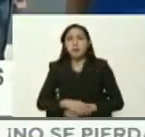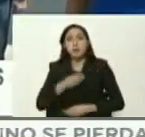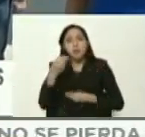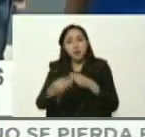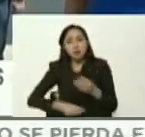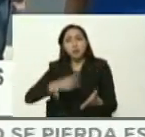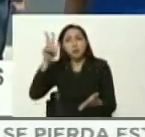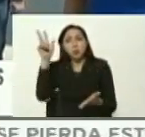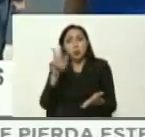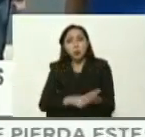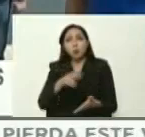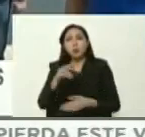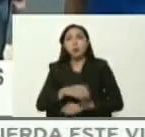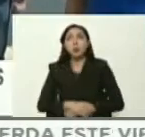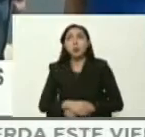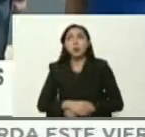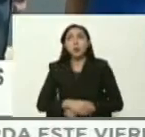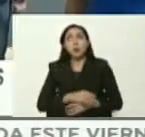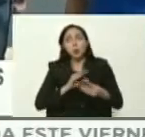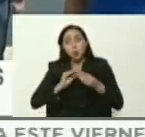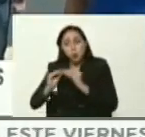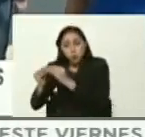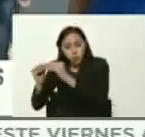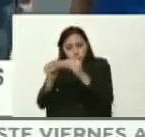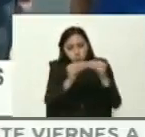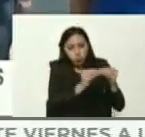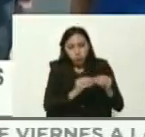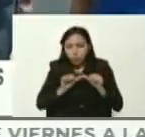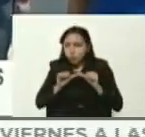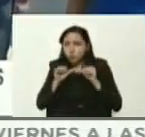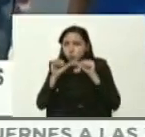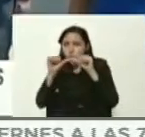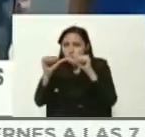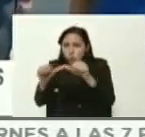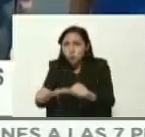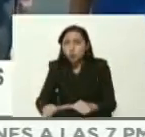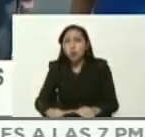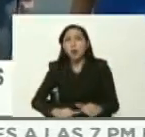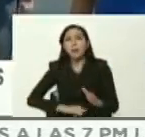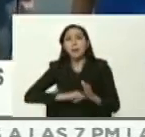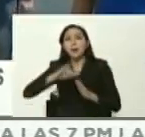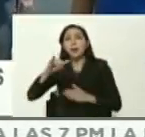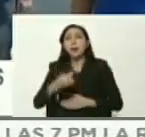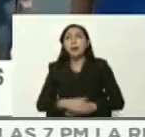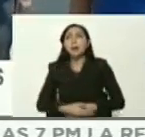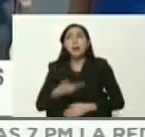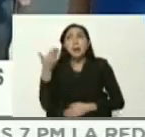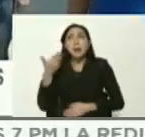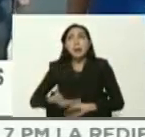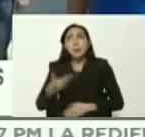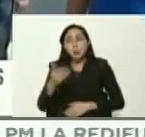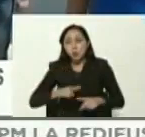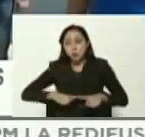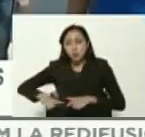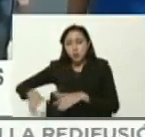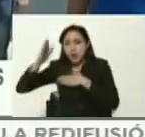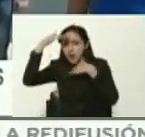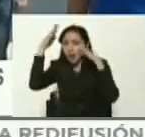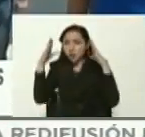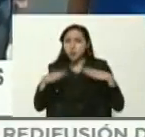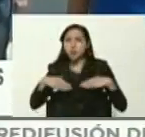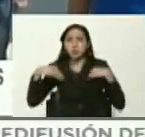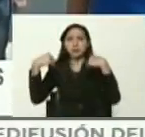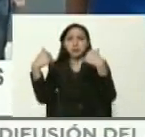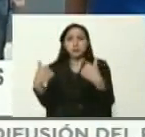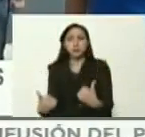se ha autorizado las reparaciones y mantenimientos mayores a este importante centro de rehabilitación integral